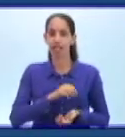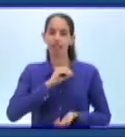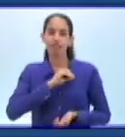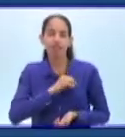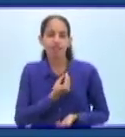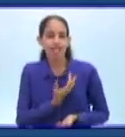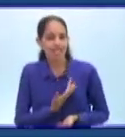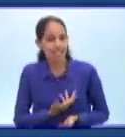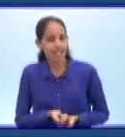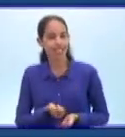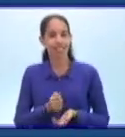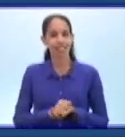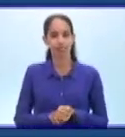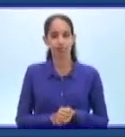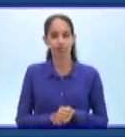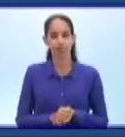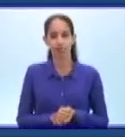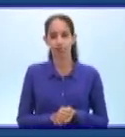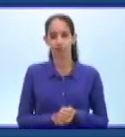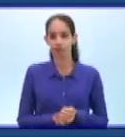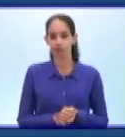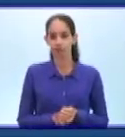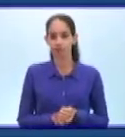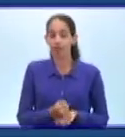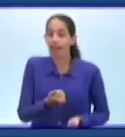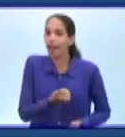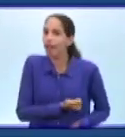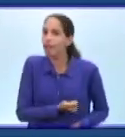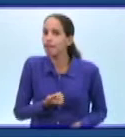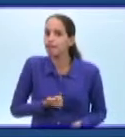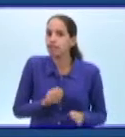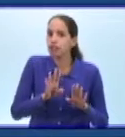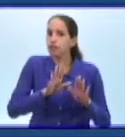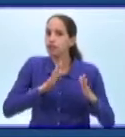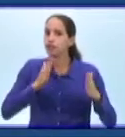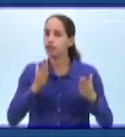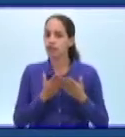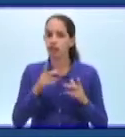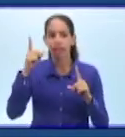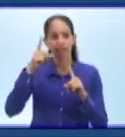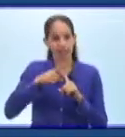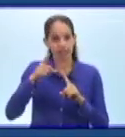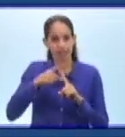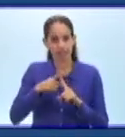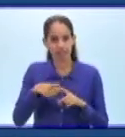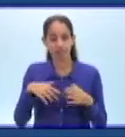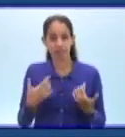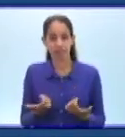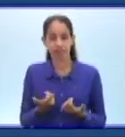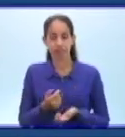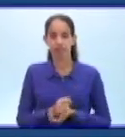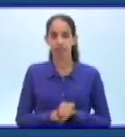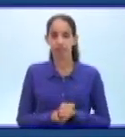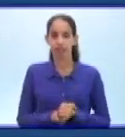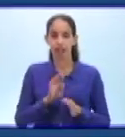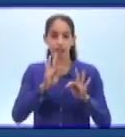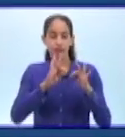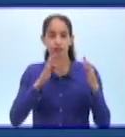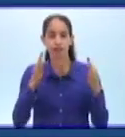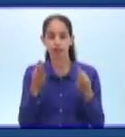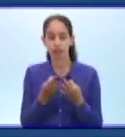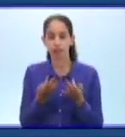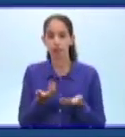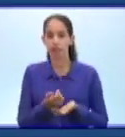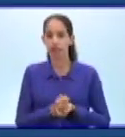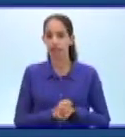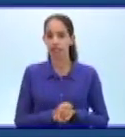sentimientos, complicidad, esfuerzo, técnica, pieza musical, familia. Hay